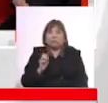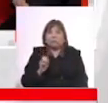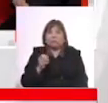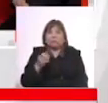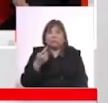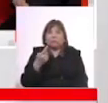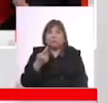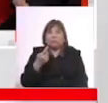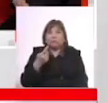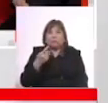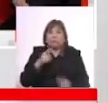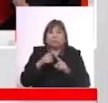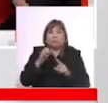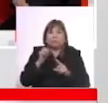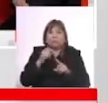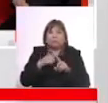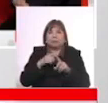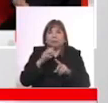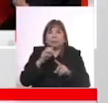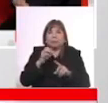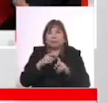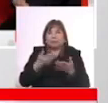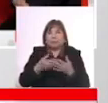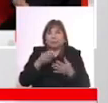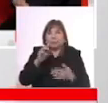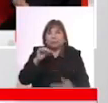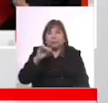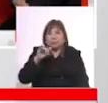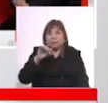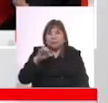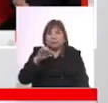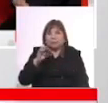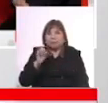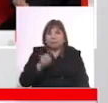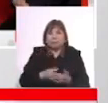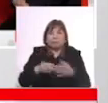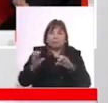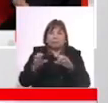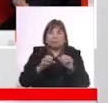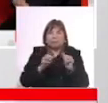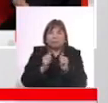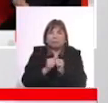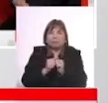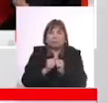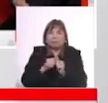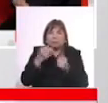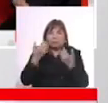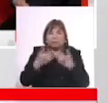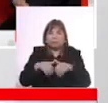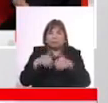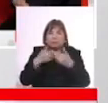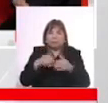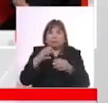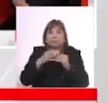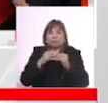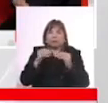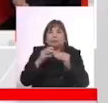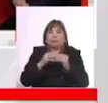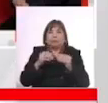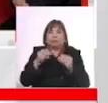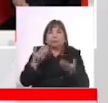FAE-TEXCO las MIPE que desarrollen actividades de fabricación de productos textiles